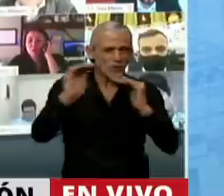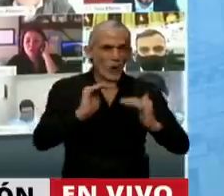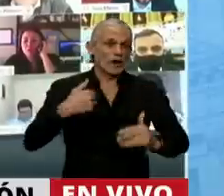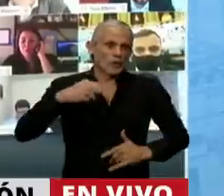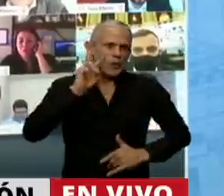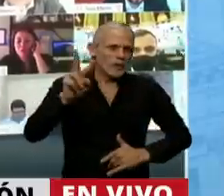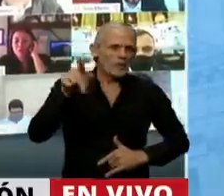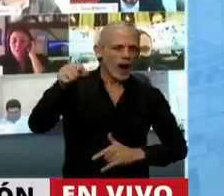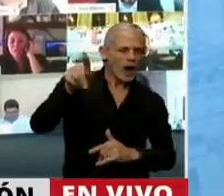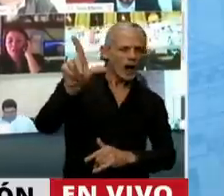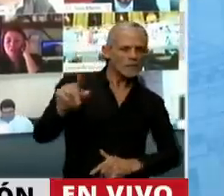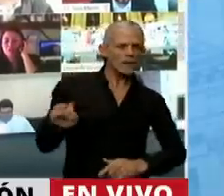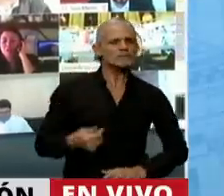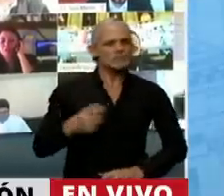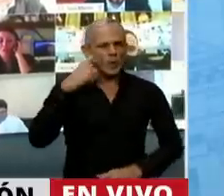donde veamos que